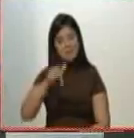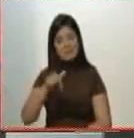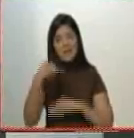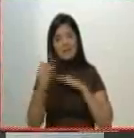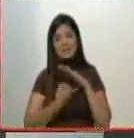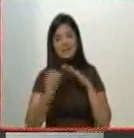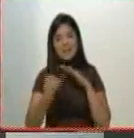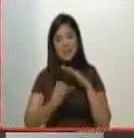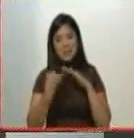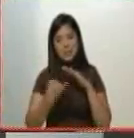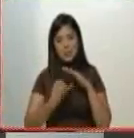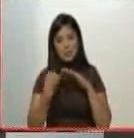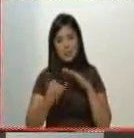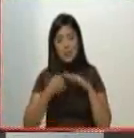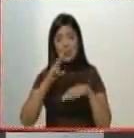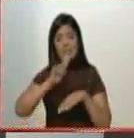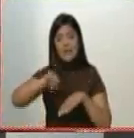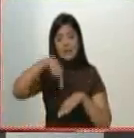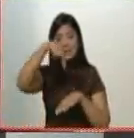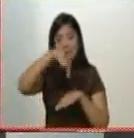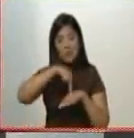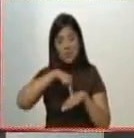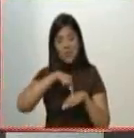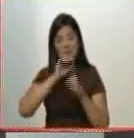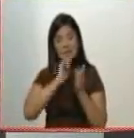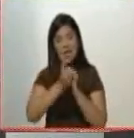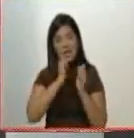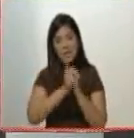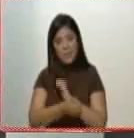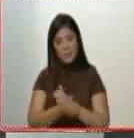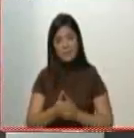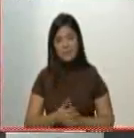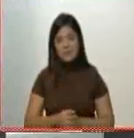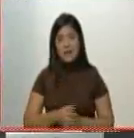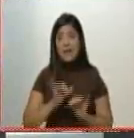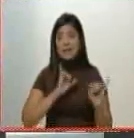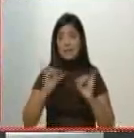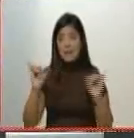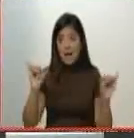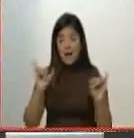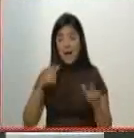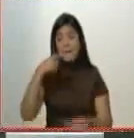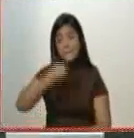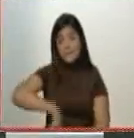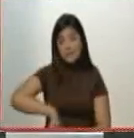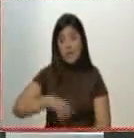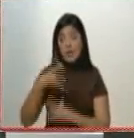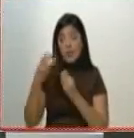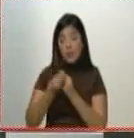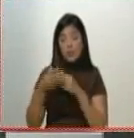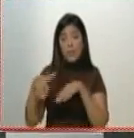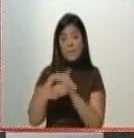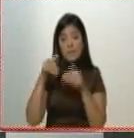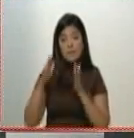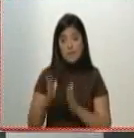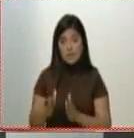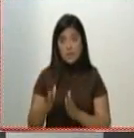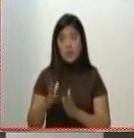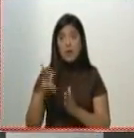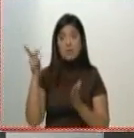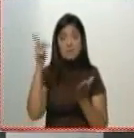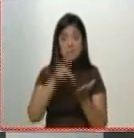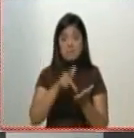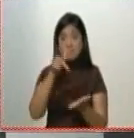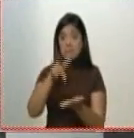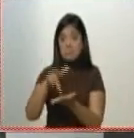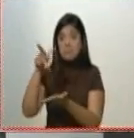Instituto Nacional del Deporte. Ya el presidente junto a los distintos ministros que han hecho acto de